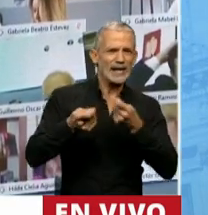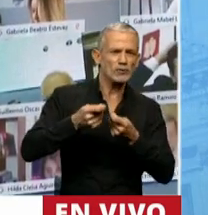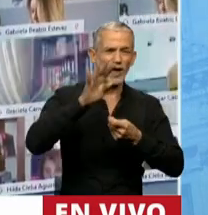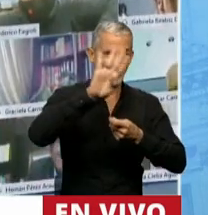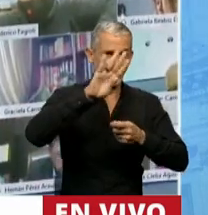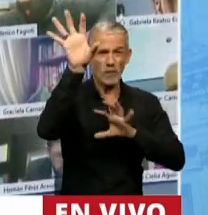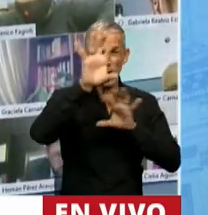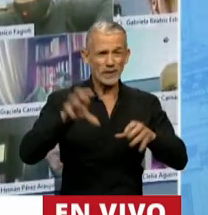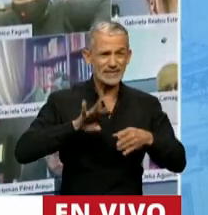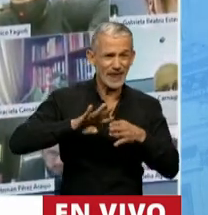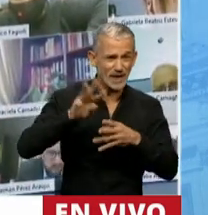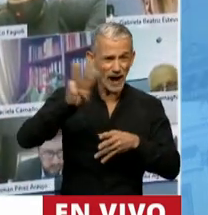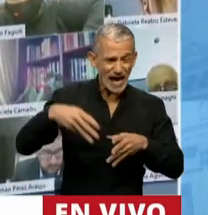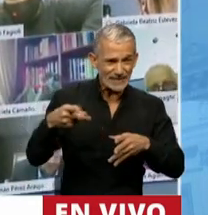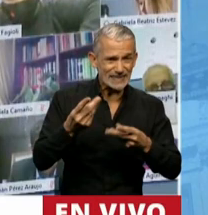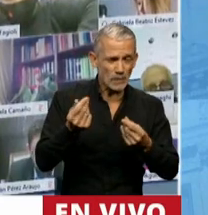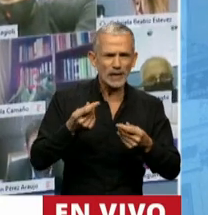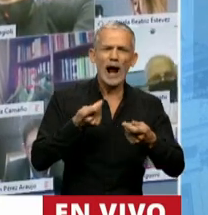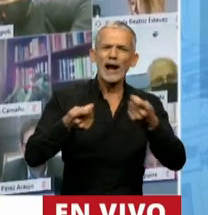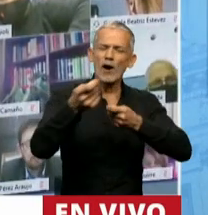renegociación, estableciéndose además